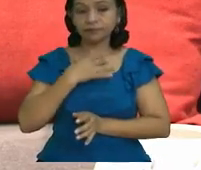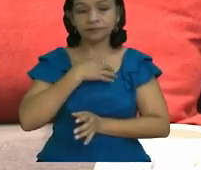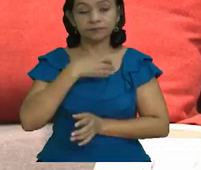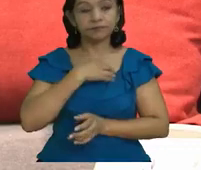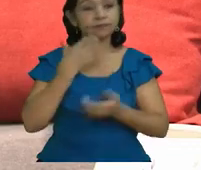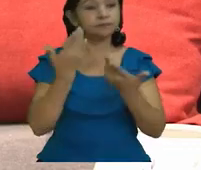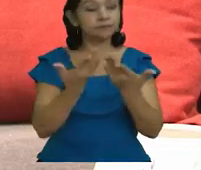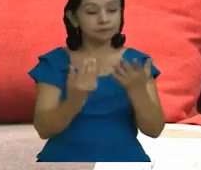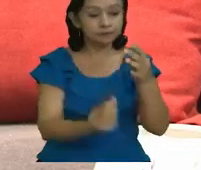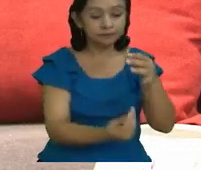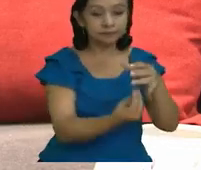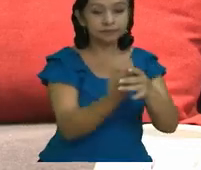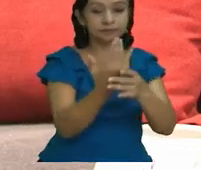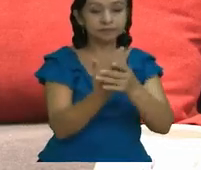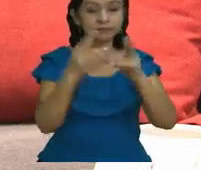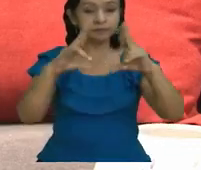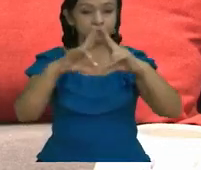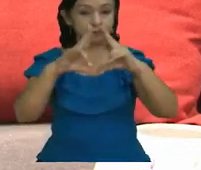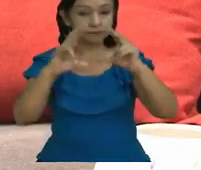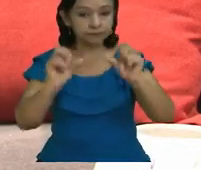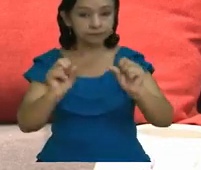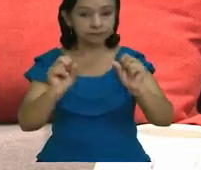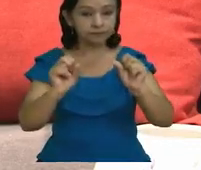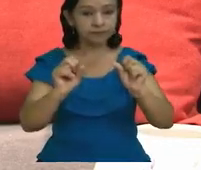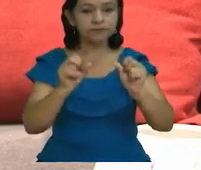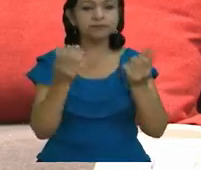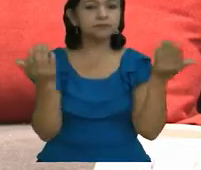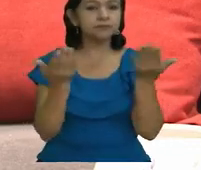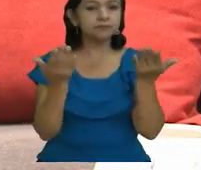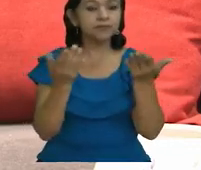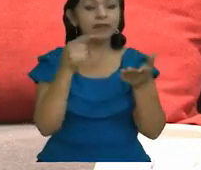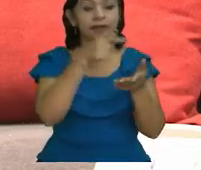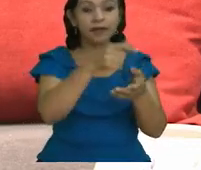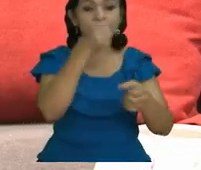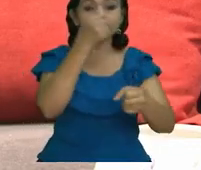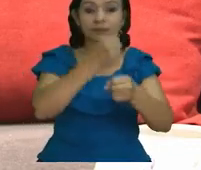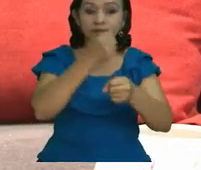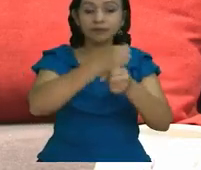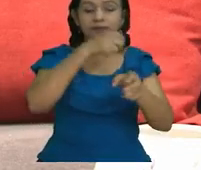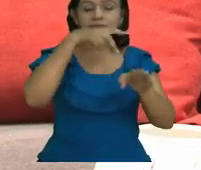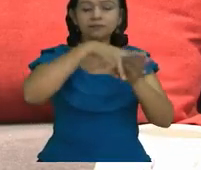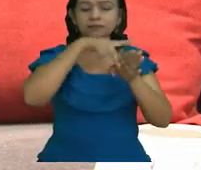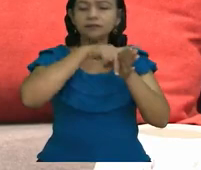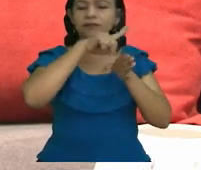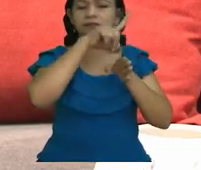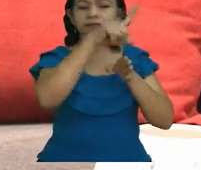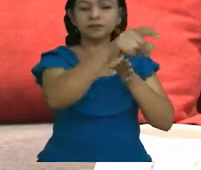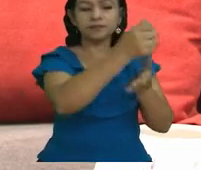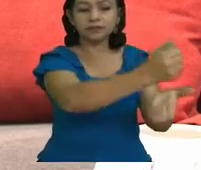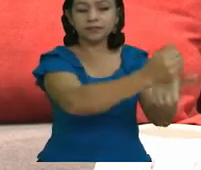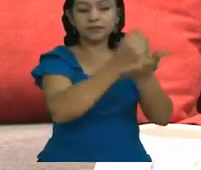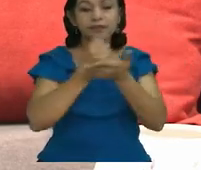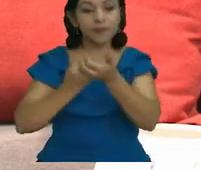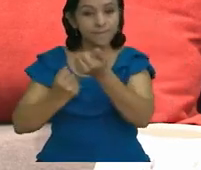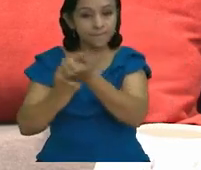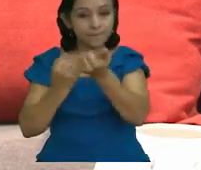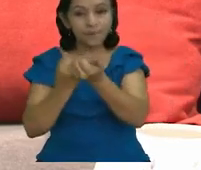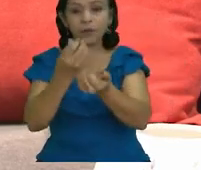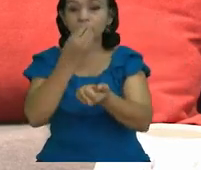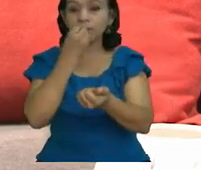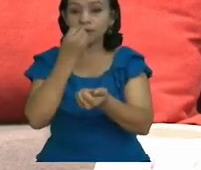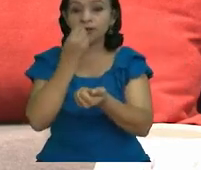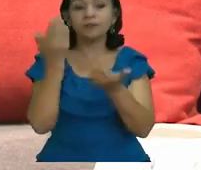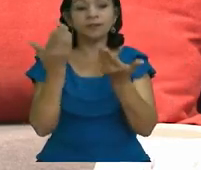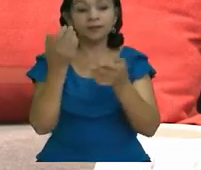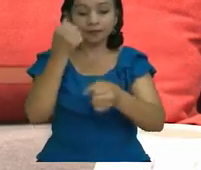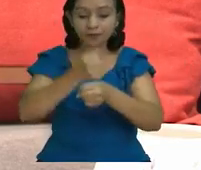agropecuario. Nuestro país es un país de que depende grandemente del trabajo del campo, que de nuestra mayor sostenibilidad, la alimentación depende del